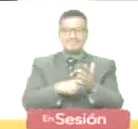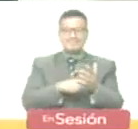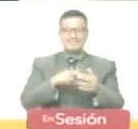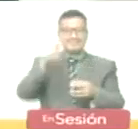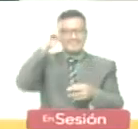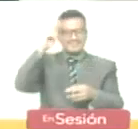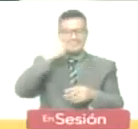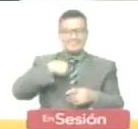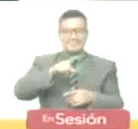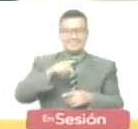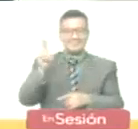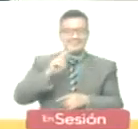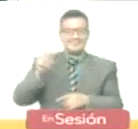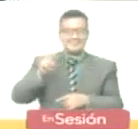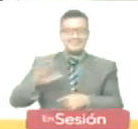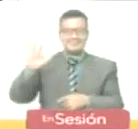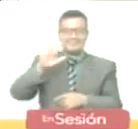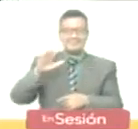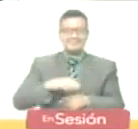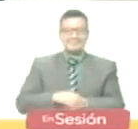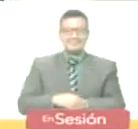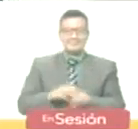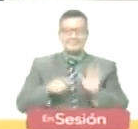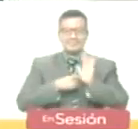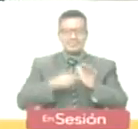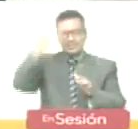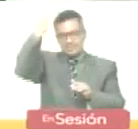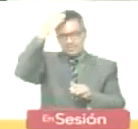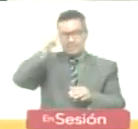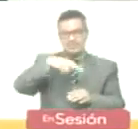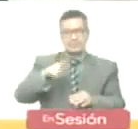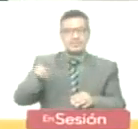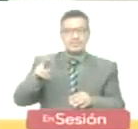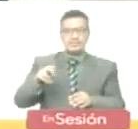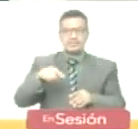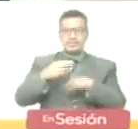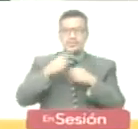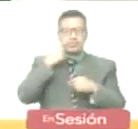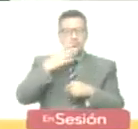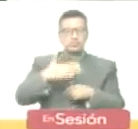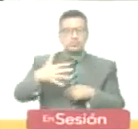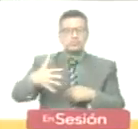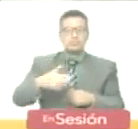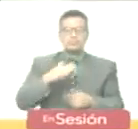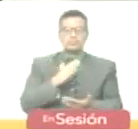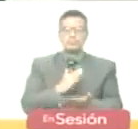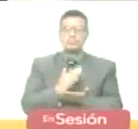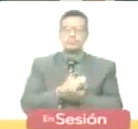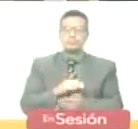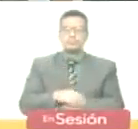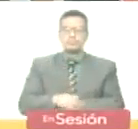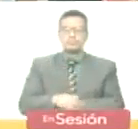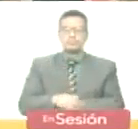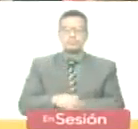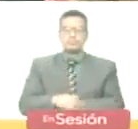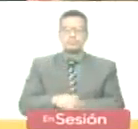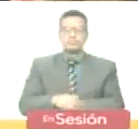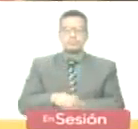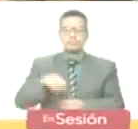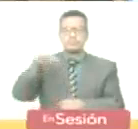República Bolivariana de Venezuela ante el Reino de Noruega, sírvanse a manifestarlo con la señal de costumbre.